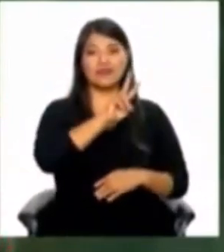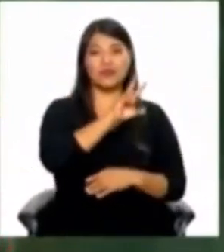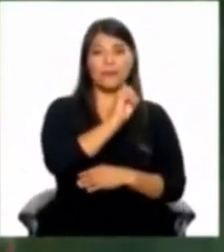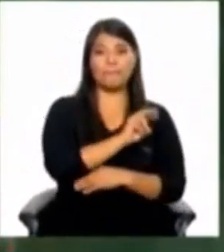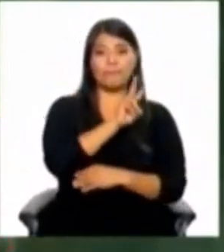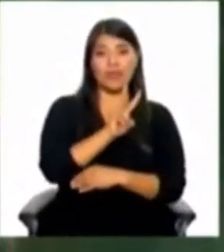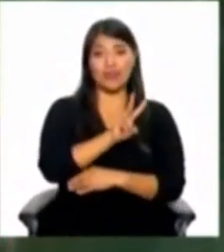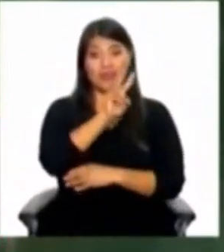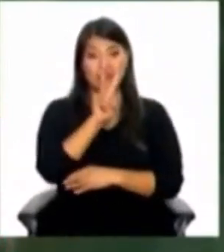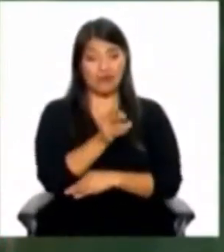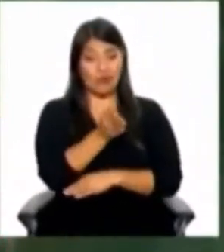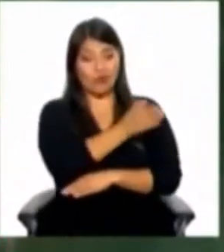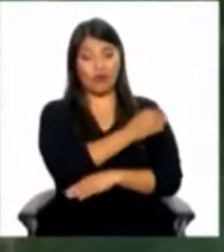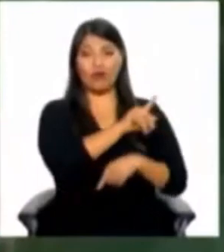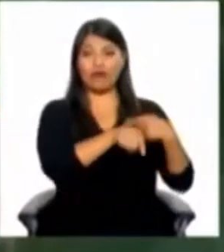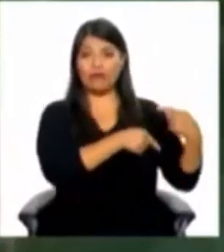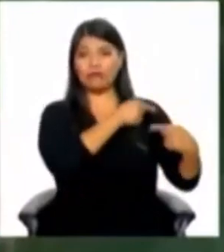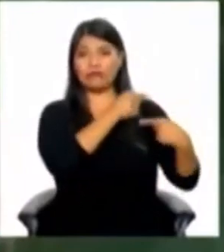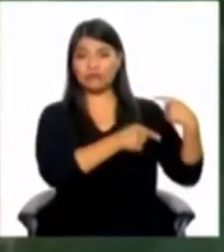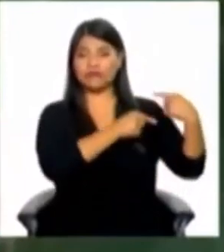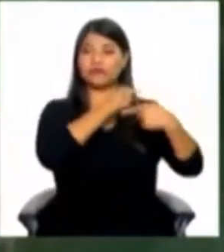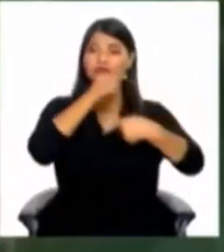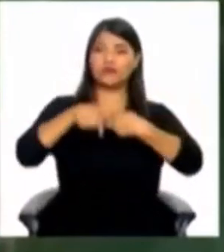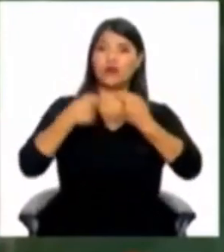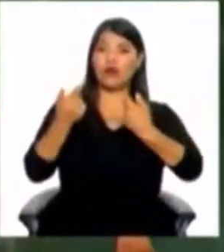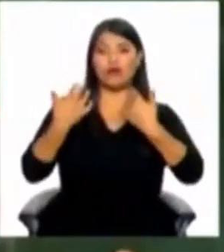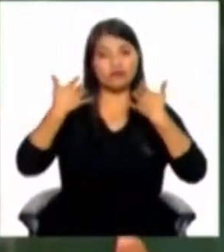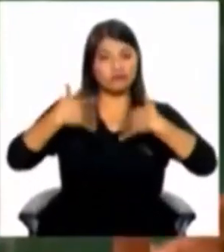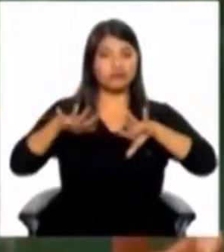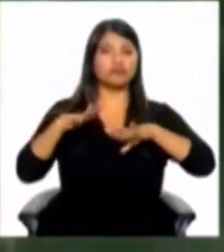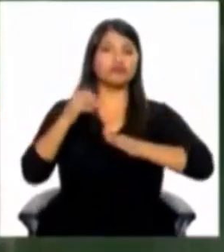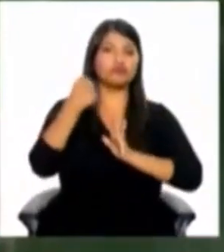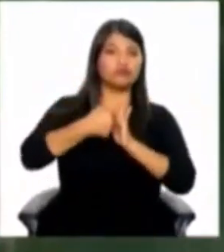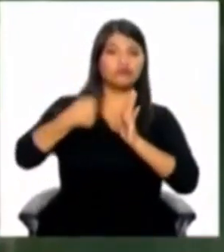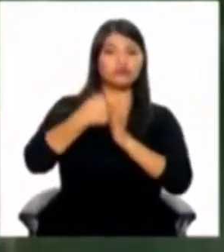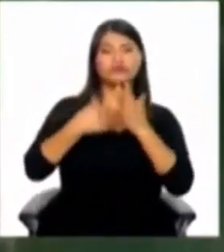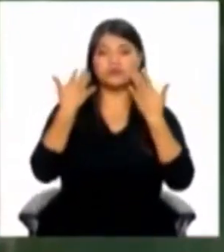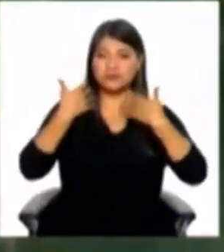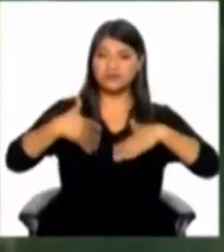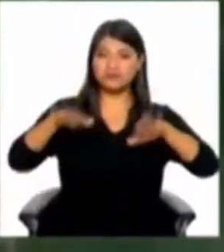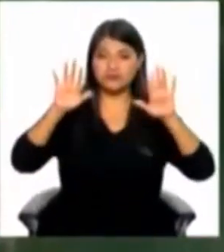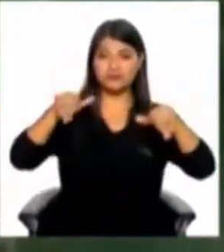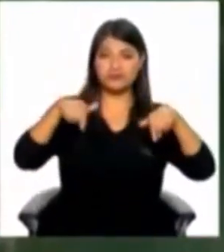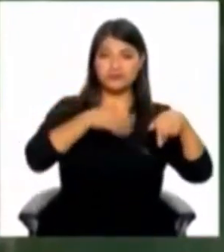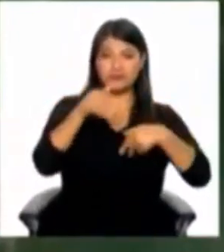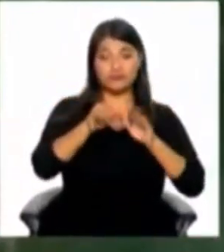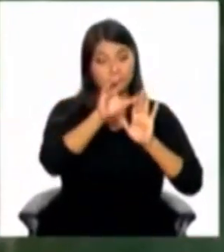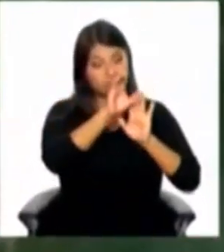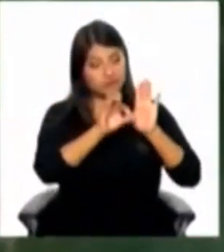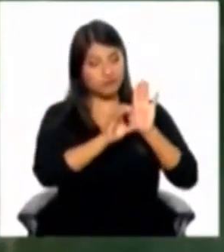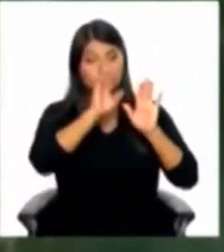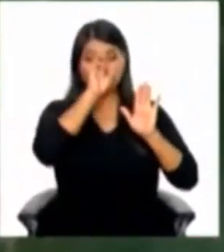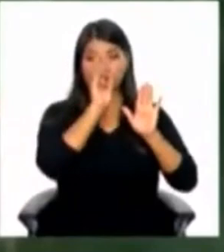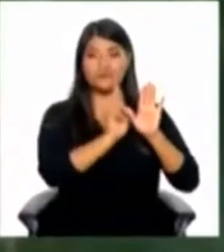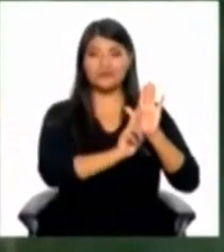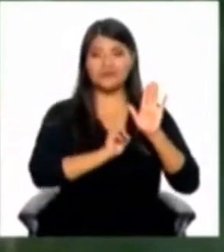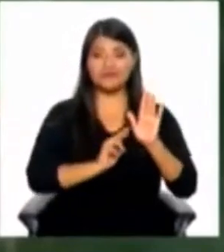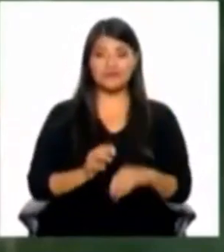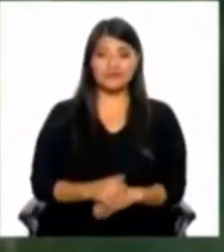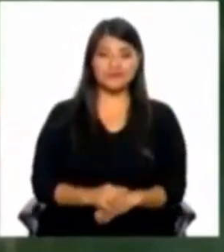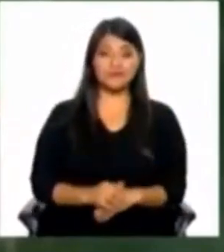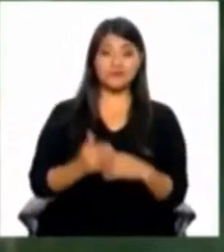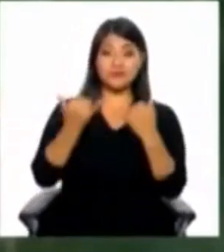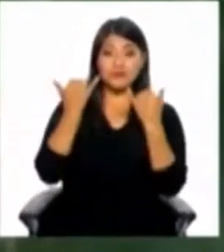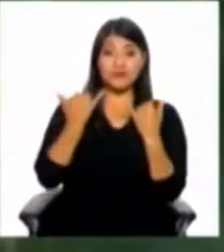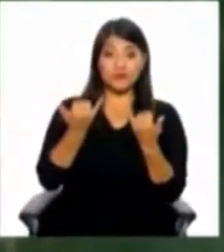social que hemos sabido superar en el marco de nuestra Constitución. Hoy, que tengo el